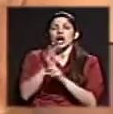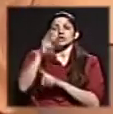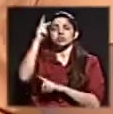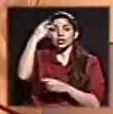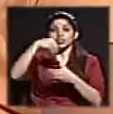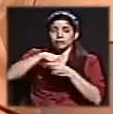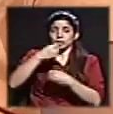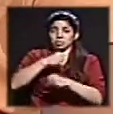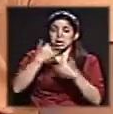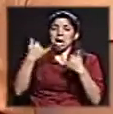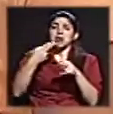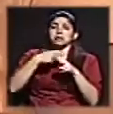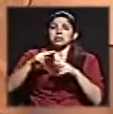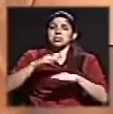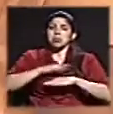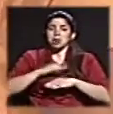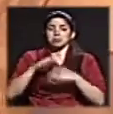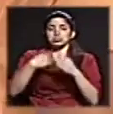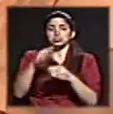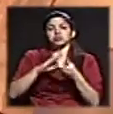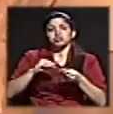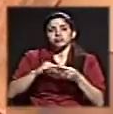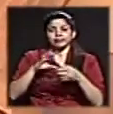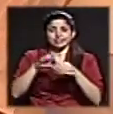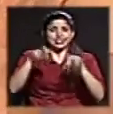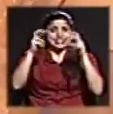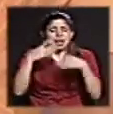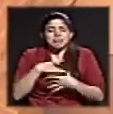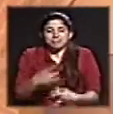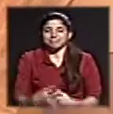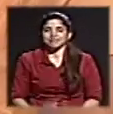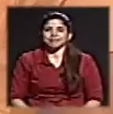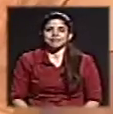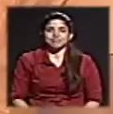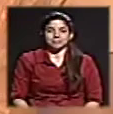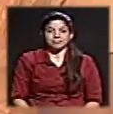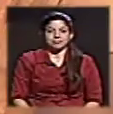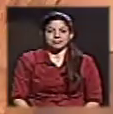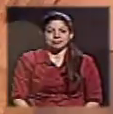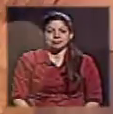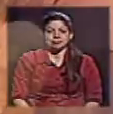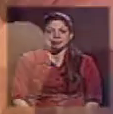municipalidades. Vamos a hacer una breve pausa y continuamos con este tema tan interesante.